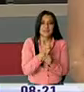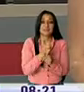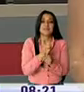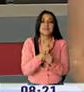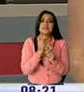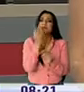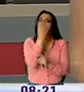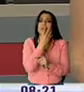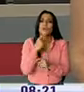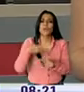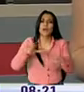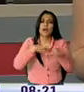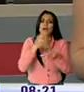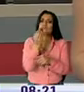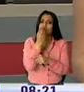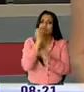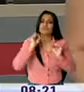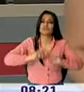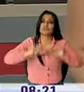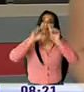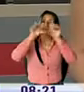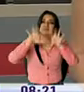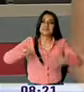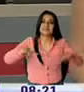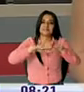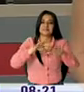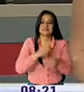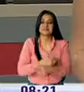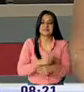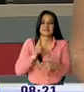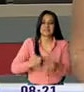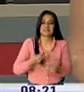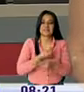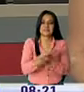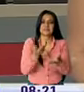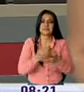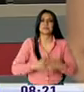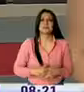para degustar este delicioso platillo. Los detalles en el siguiente informe.